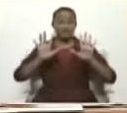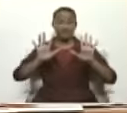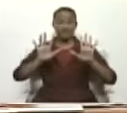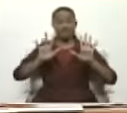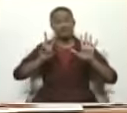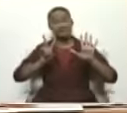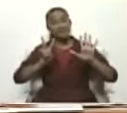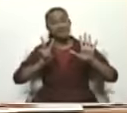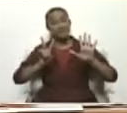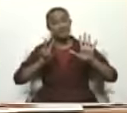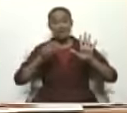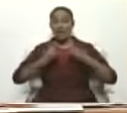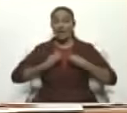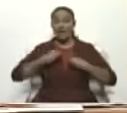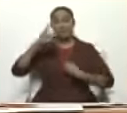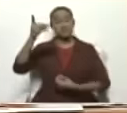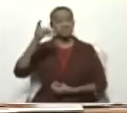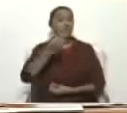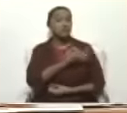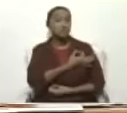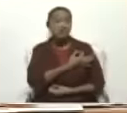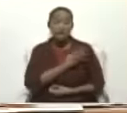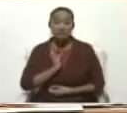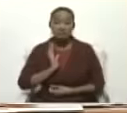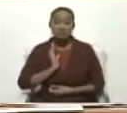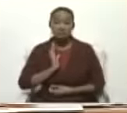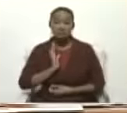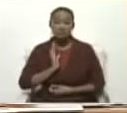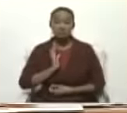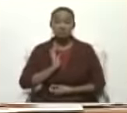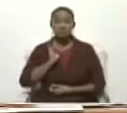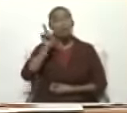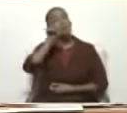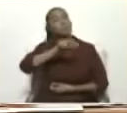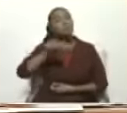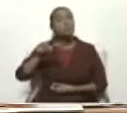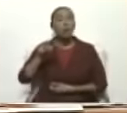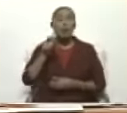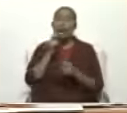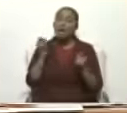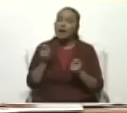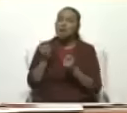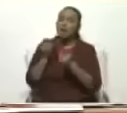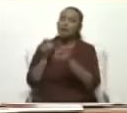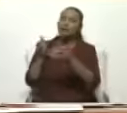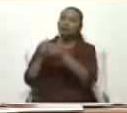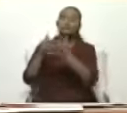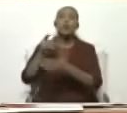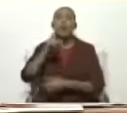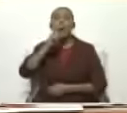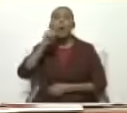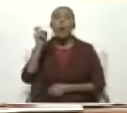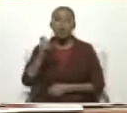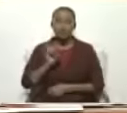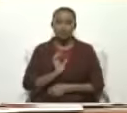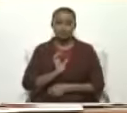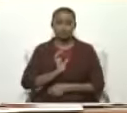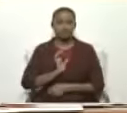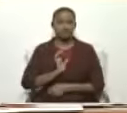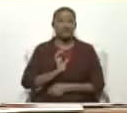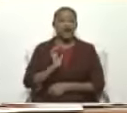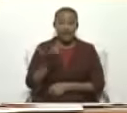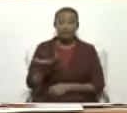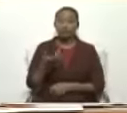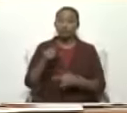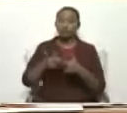Y están por allá, por una campaña de odio que hubo contra su propio país. Hay que odiar mucho a su propio país cuando